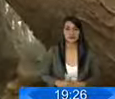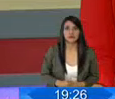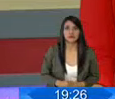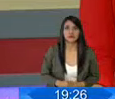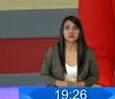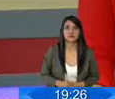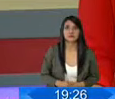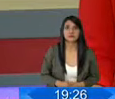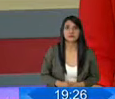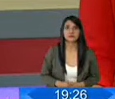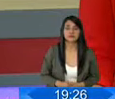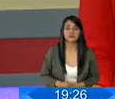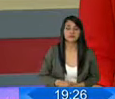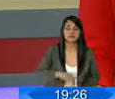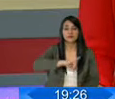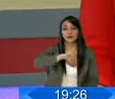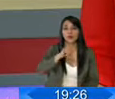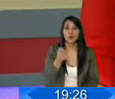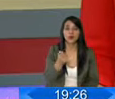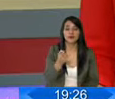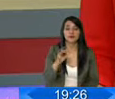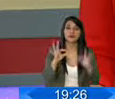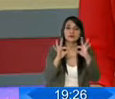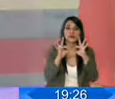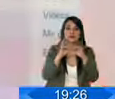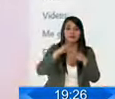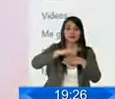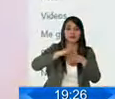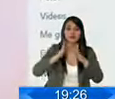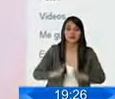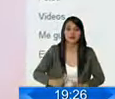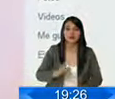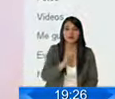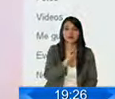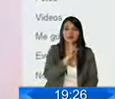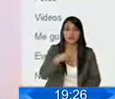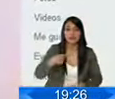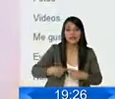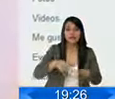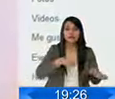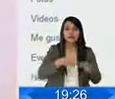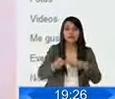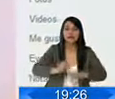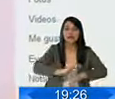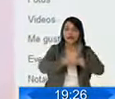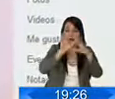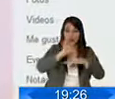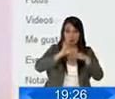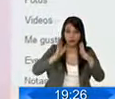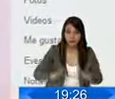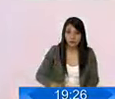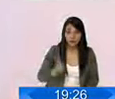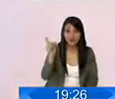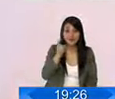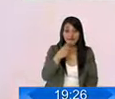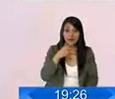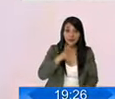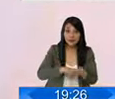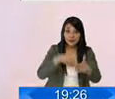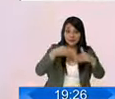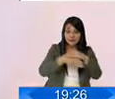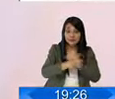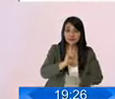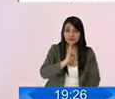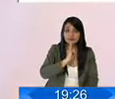Romero. Este jueves, en su cuenta de Facebook, la Embajada de los Estados Unidos en Quito aclaró que los ecuatorianos, si necesitan una visa para